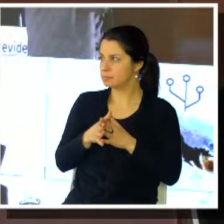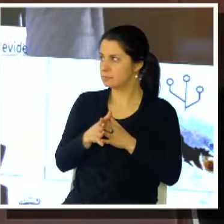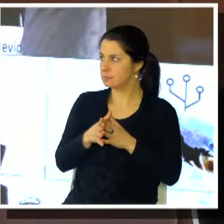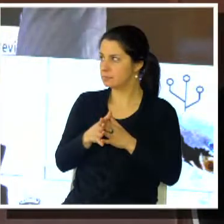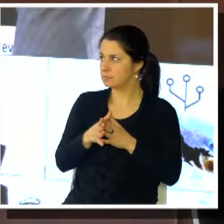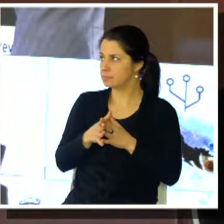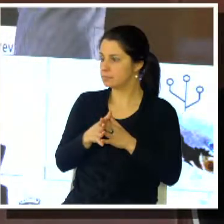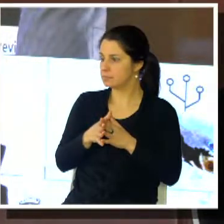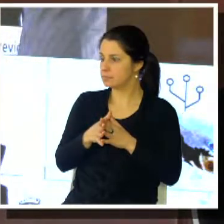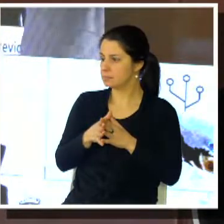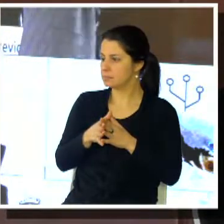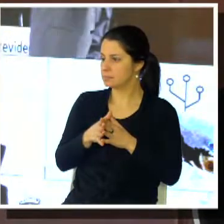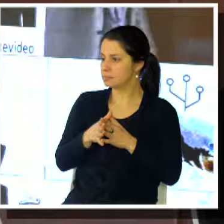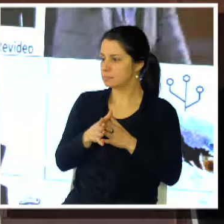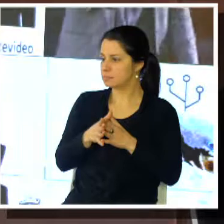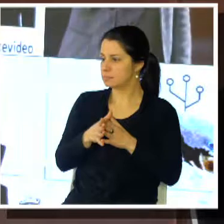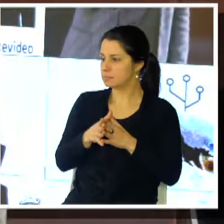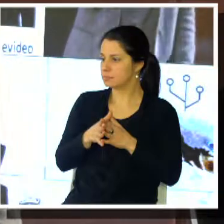Sí, efectivamente.